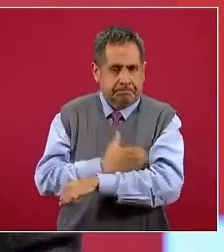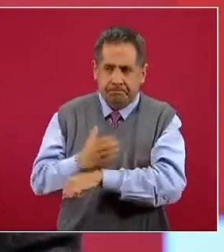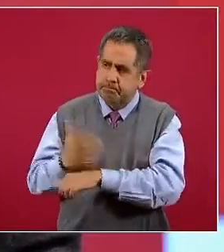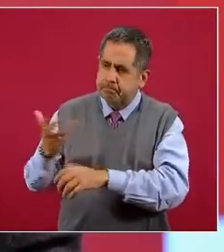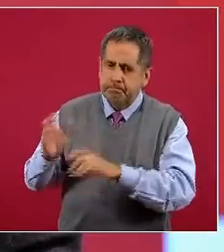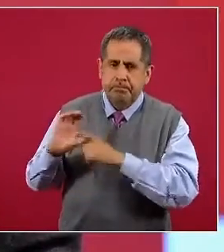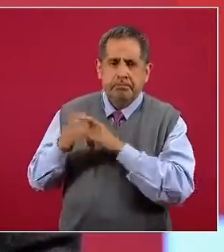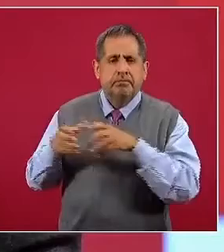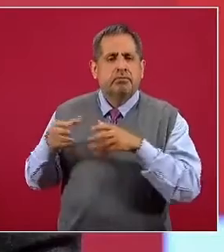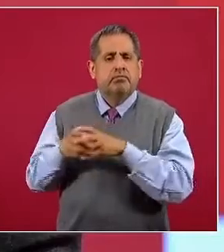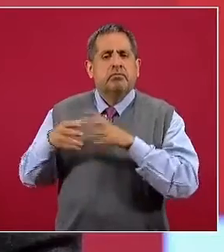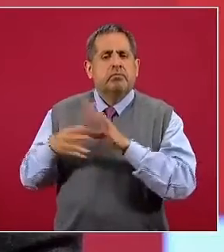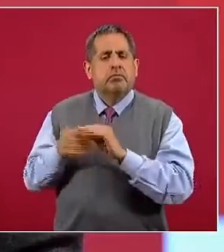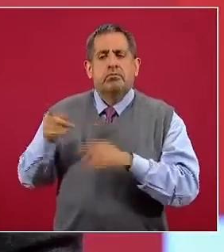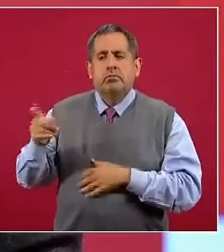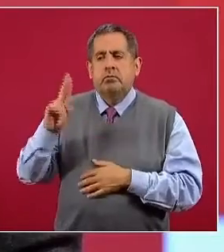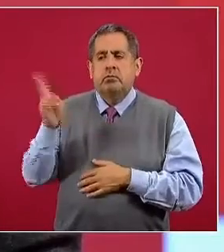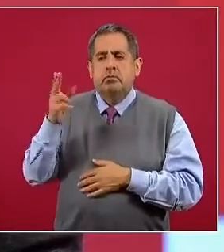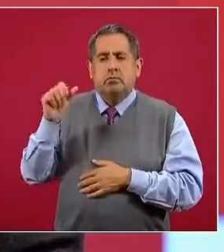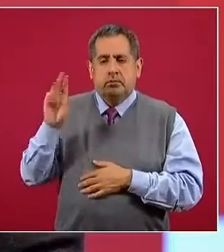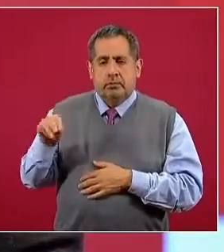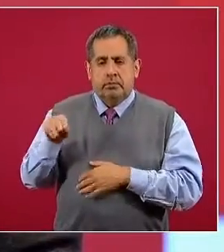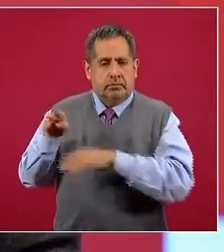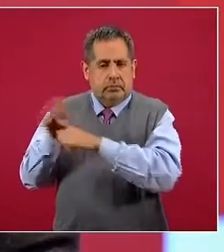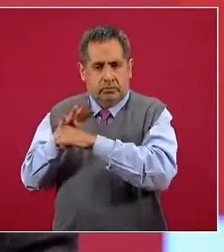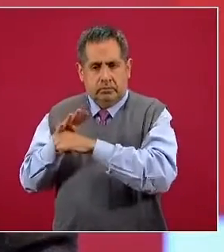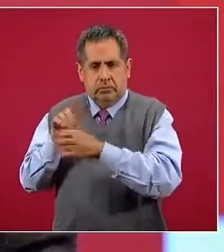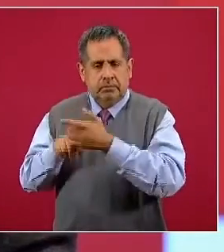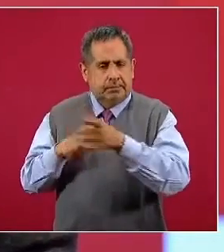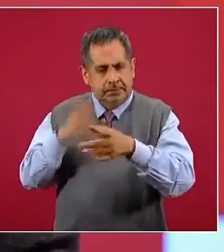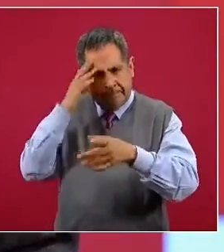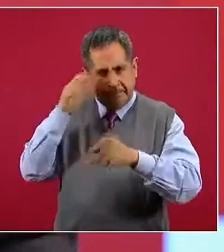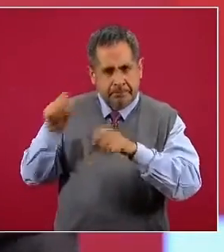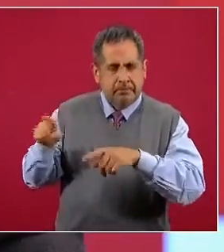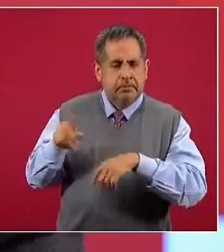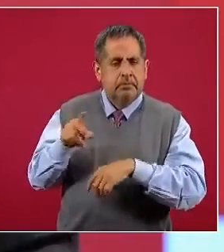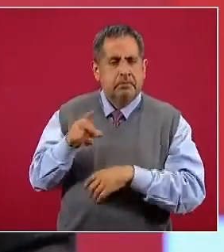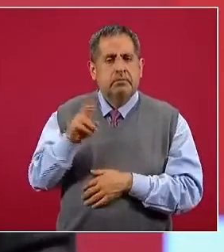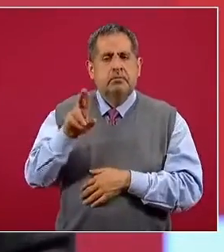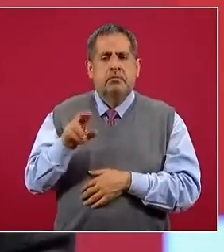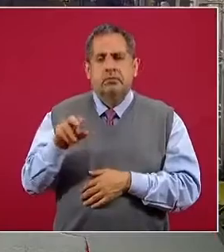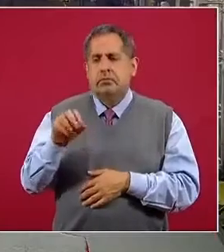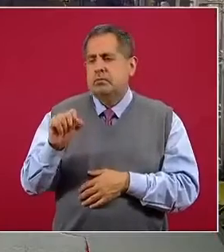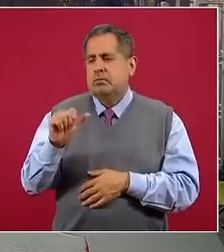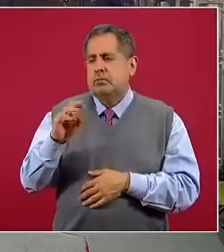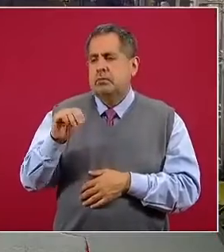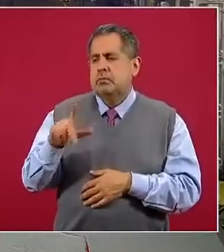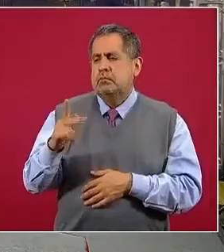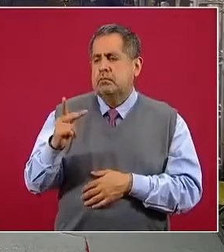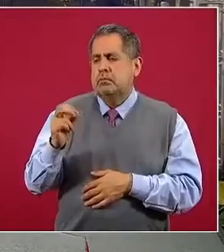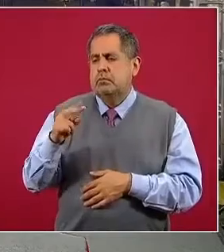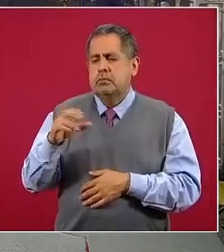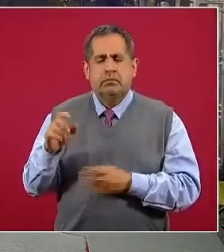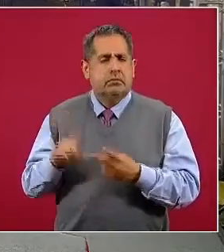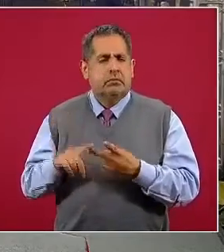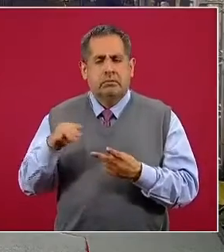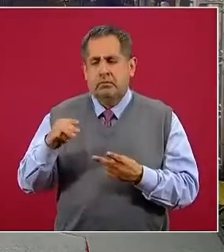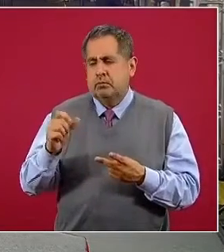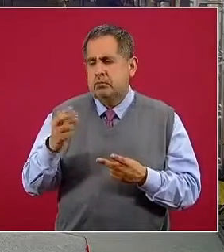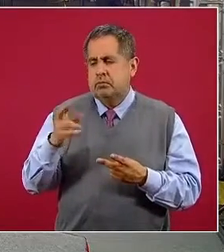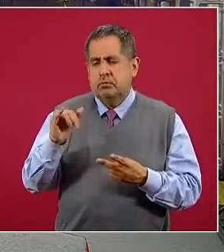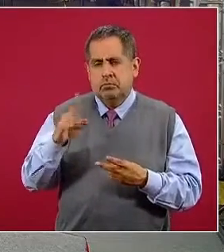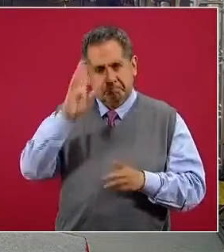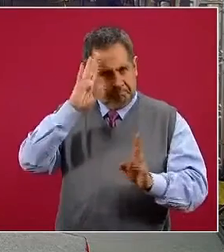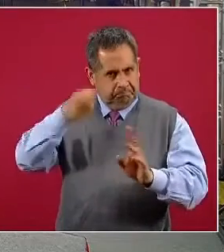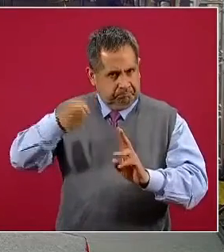la Comisión de la UNAM sobre coronavirus, seguramente estamos hablando del doctor Samuel Ponce de León, de Mauricio Rodríguez, les mandamos